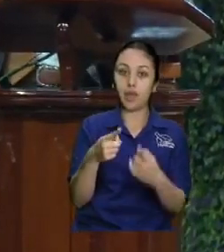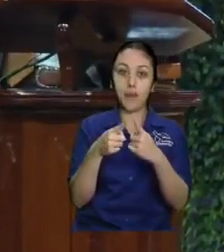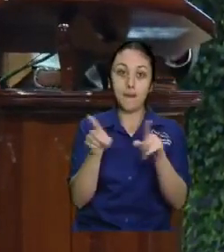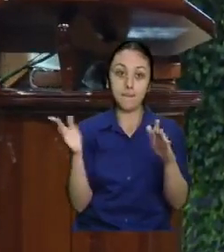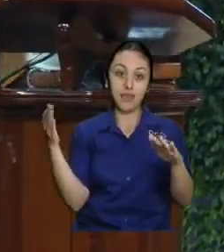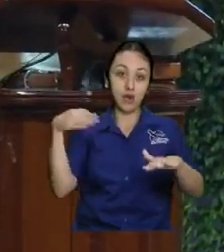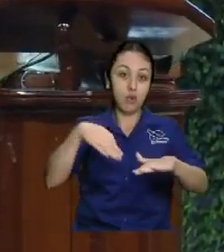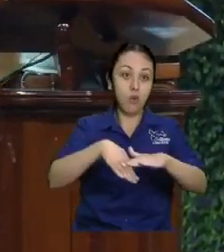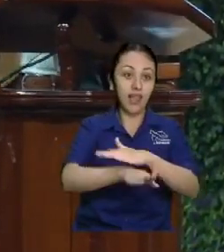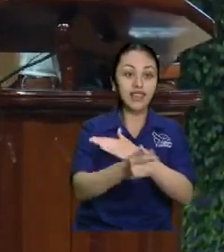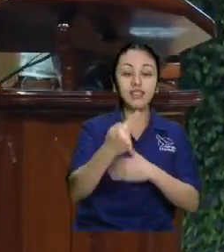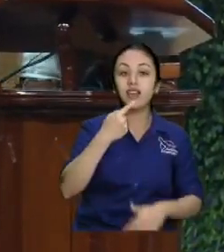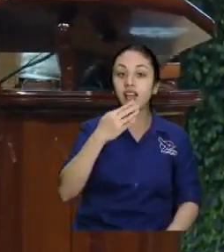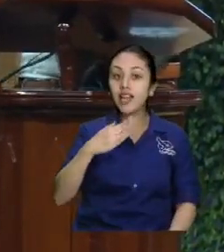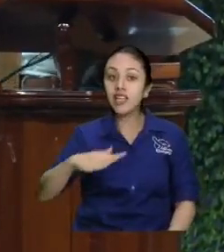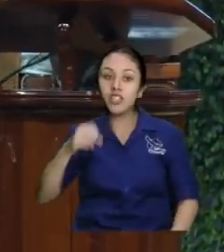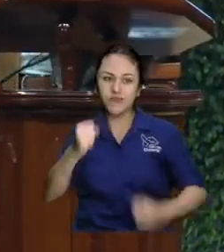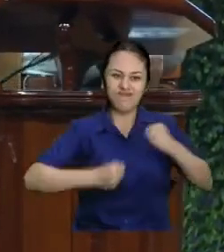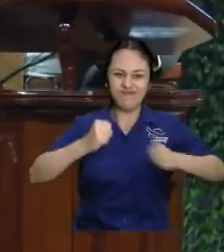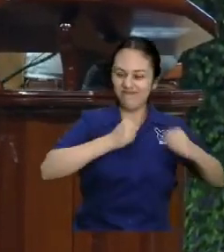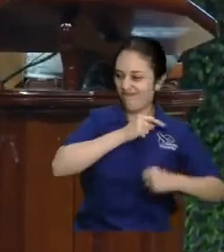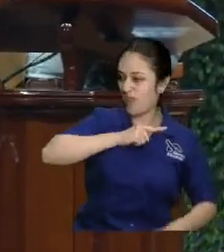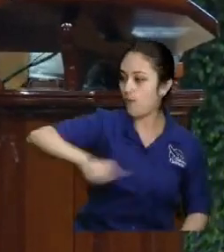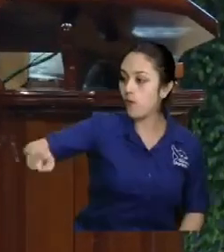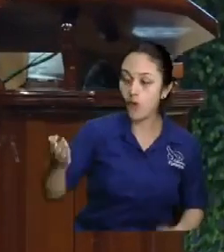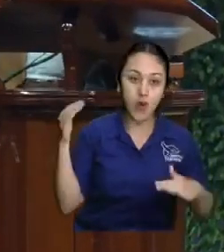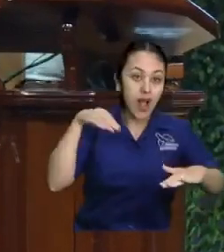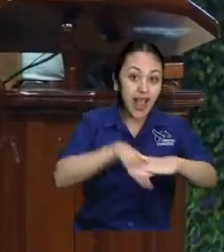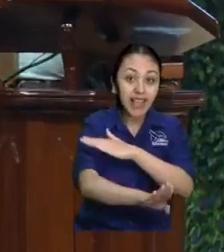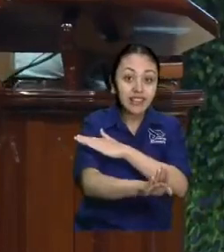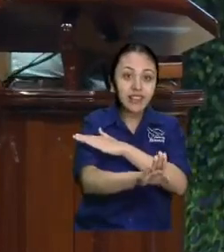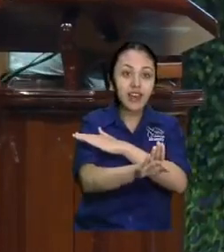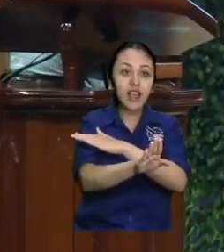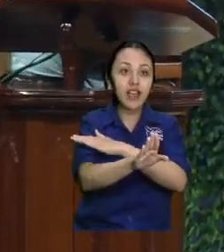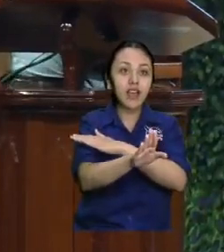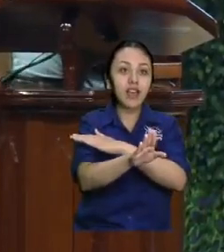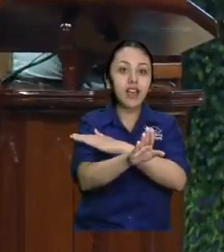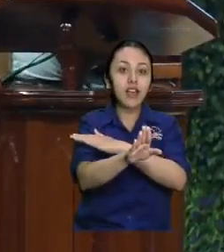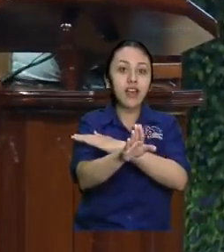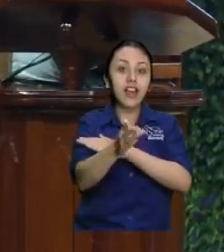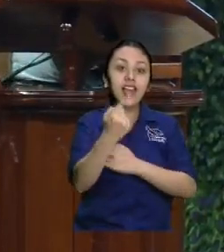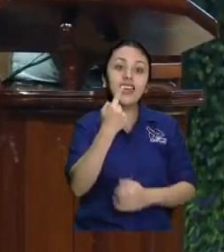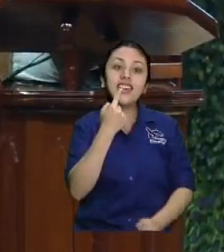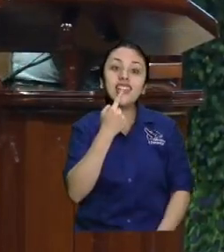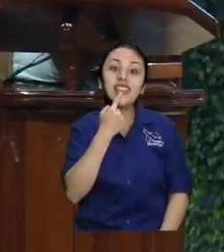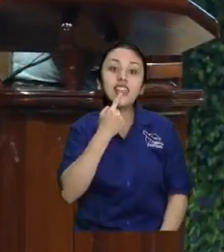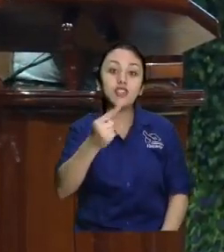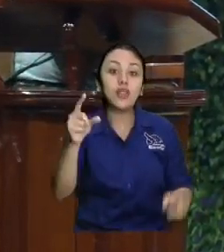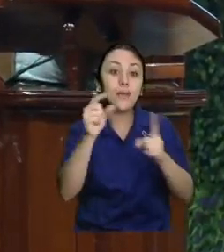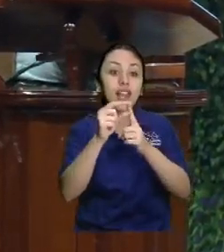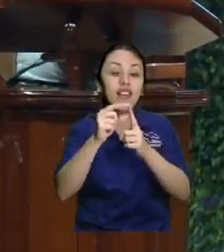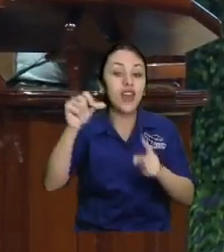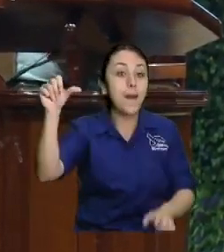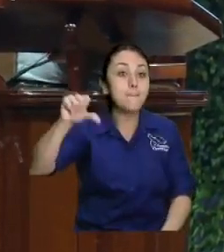su muchachito corriendo y dice, papá, y se echa una palabrota de este tamaño.